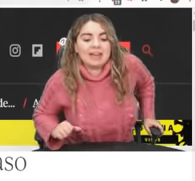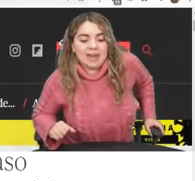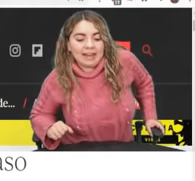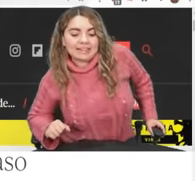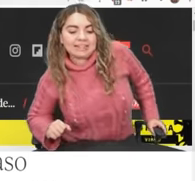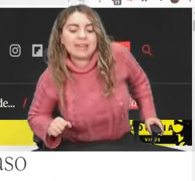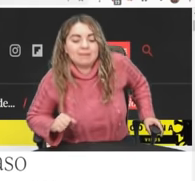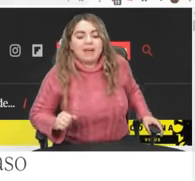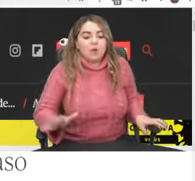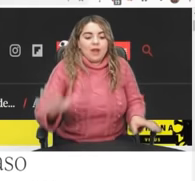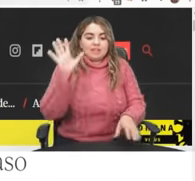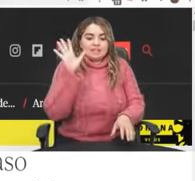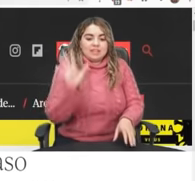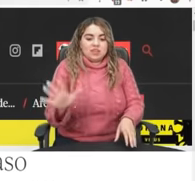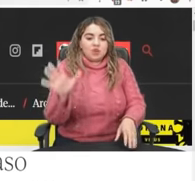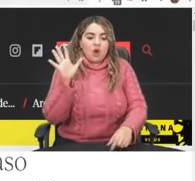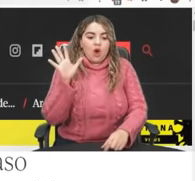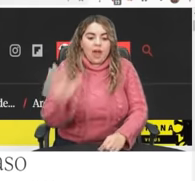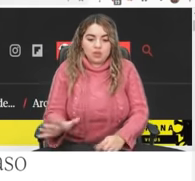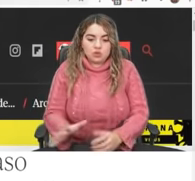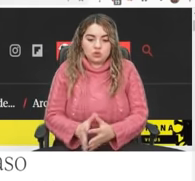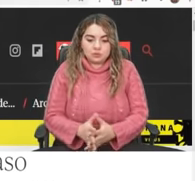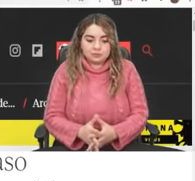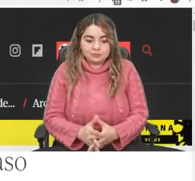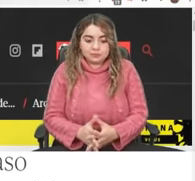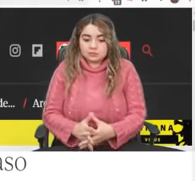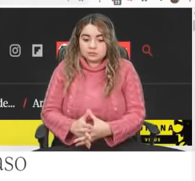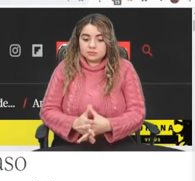a quedar reservada durante 5 años,